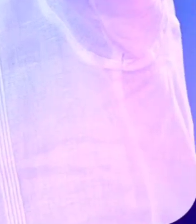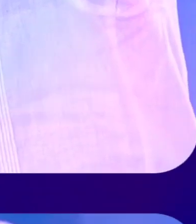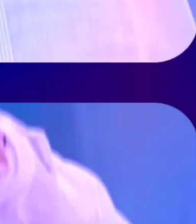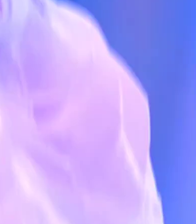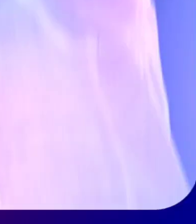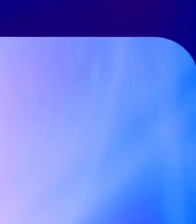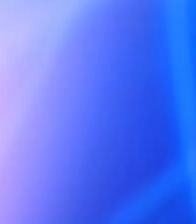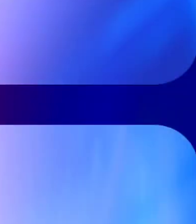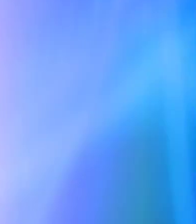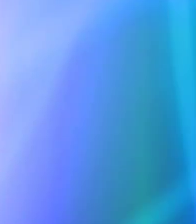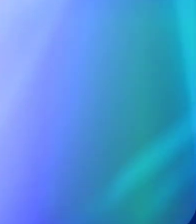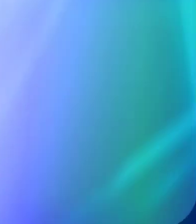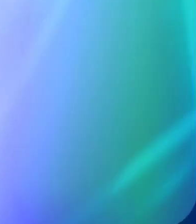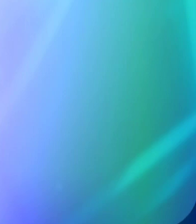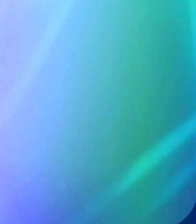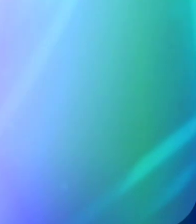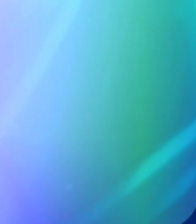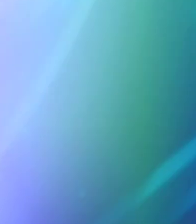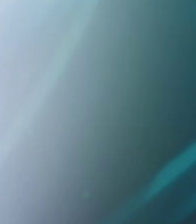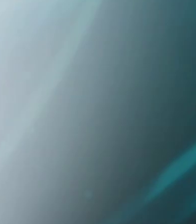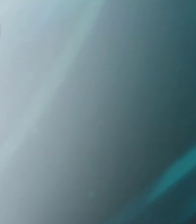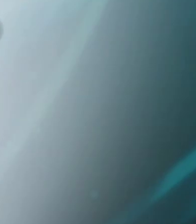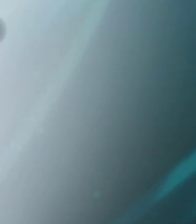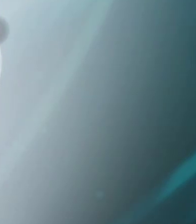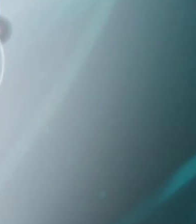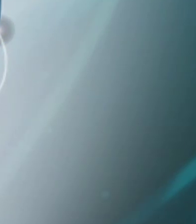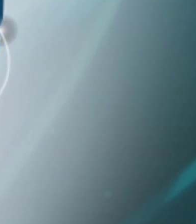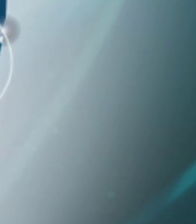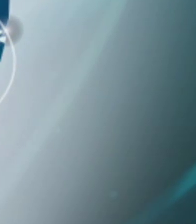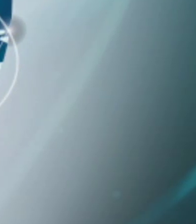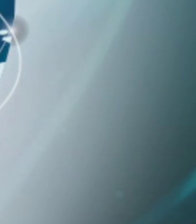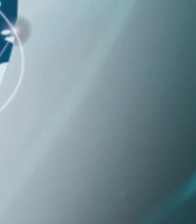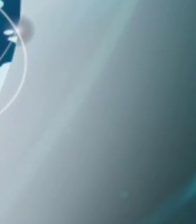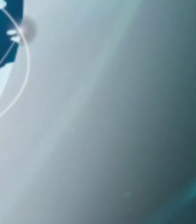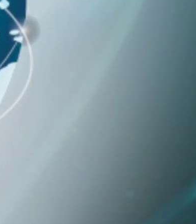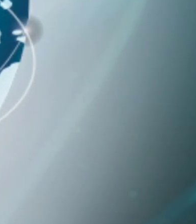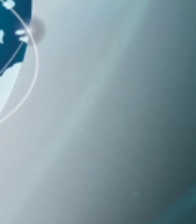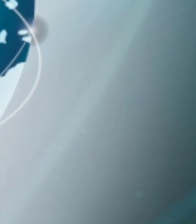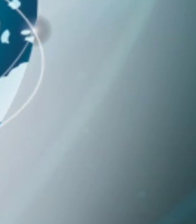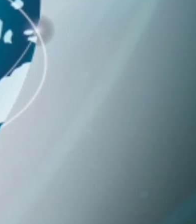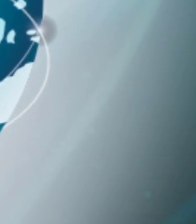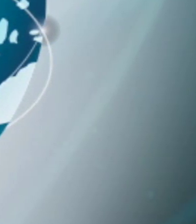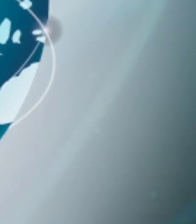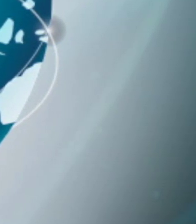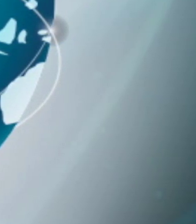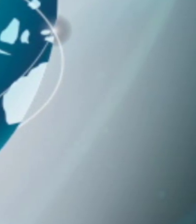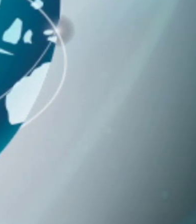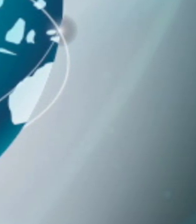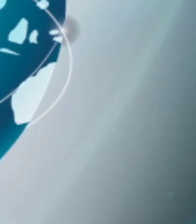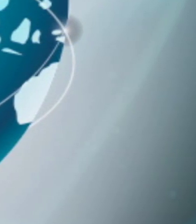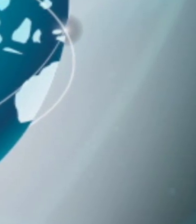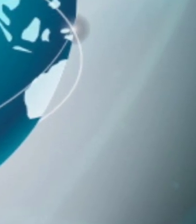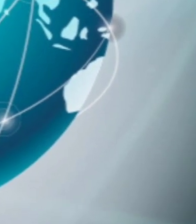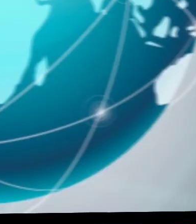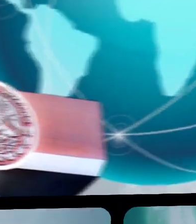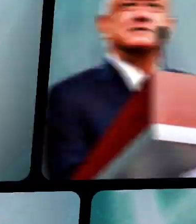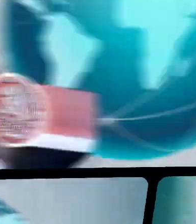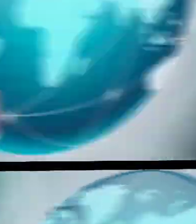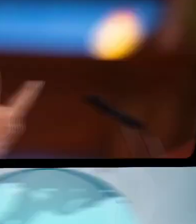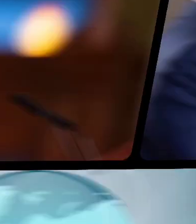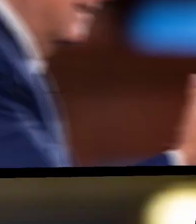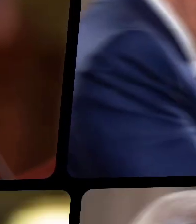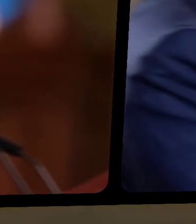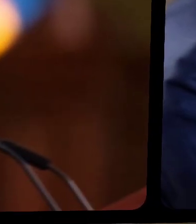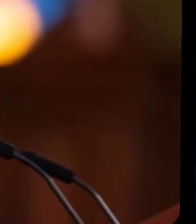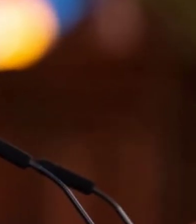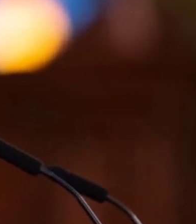cual ve complicado salir del país y hacer una gira por Sudamérica. El presidente fue muy preciso y